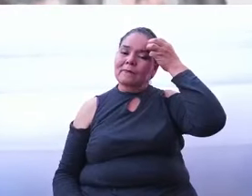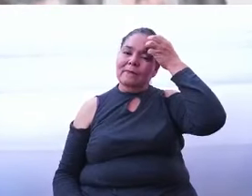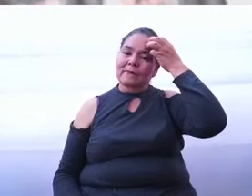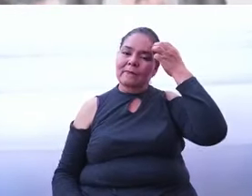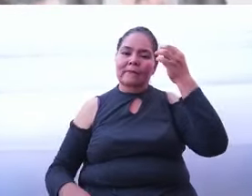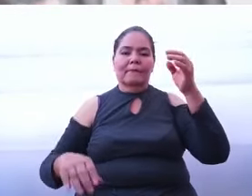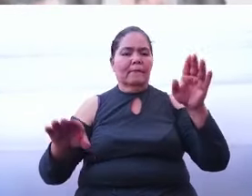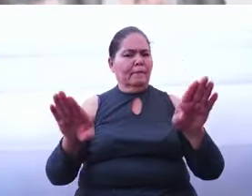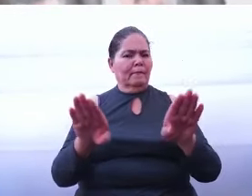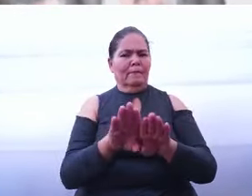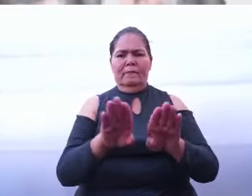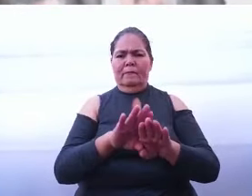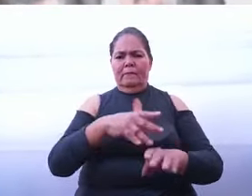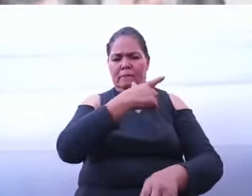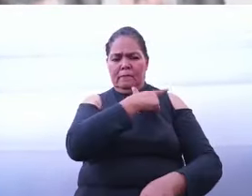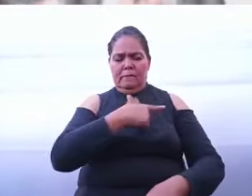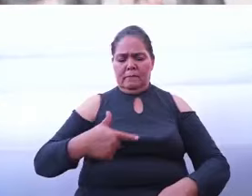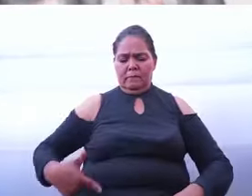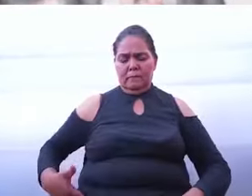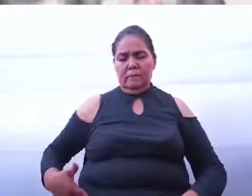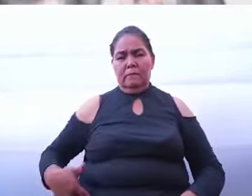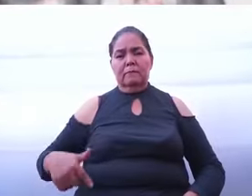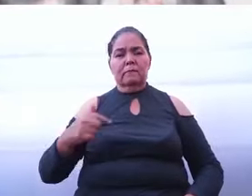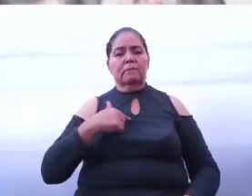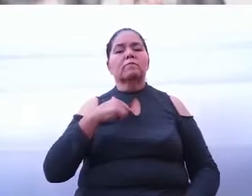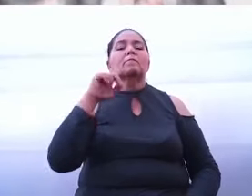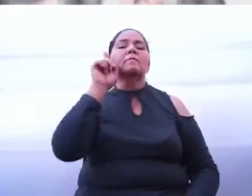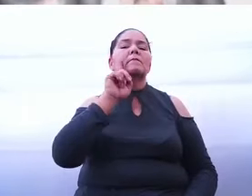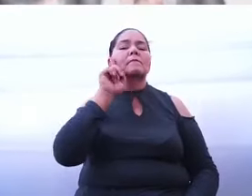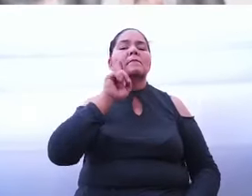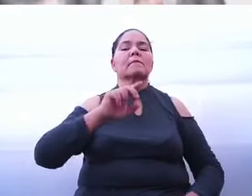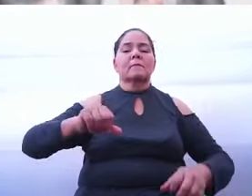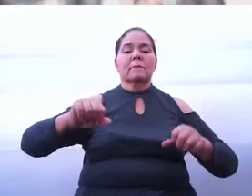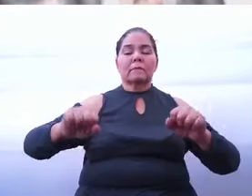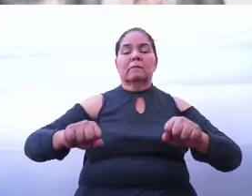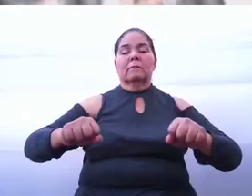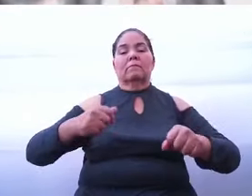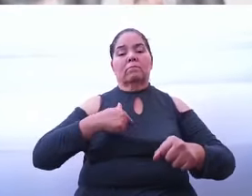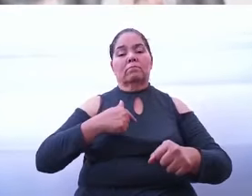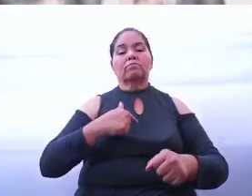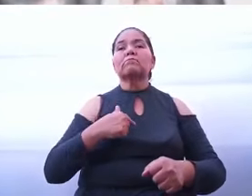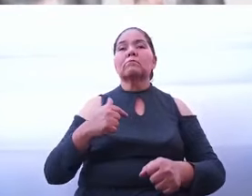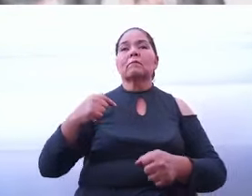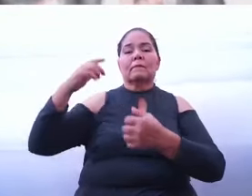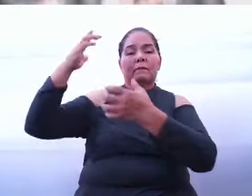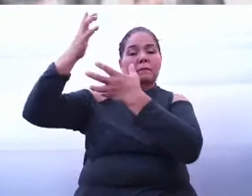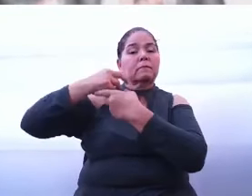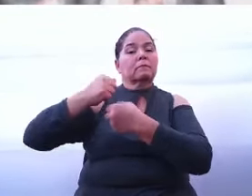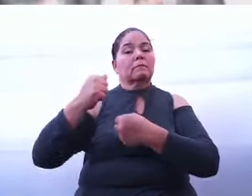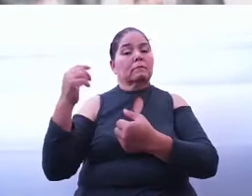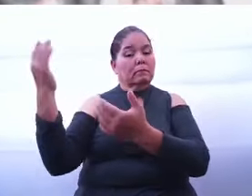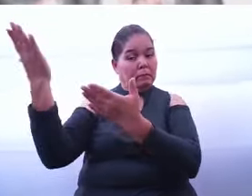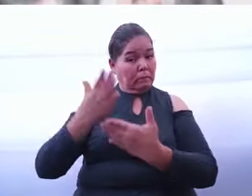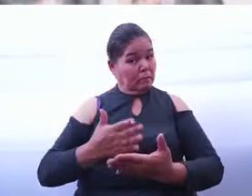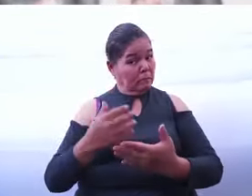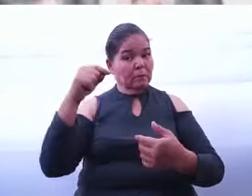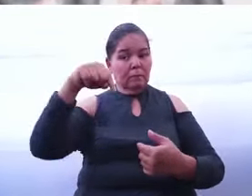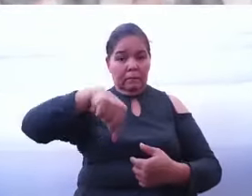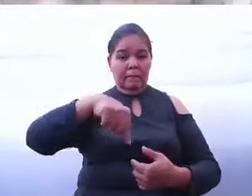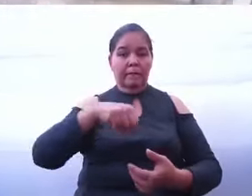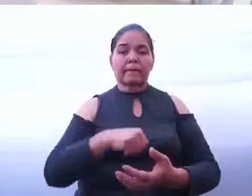Como gobernadora, seré una mujer firme en las convicciones que hoy me trajeron aquí, y